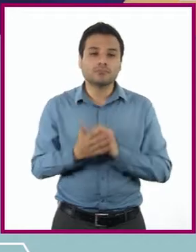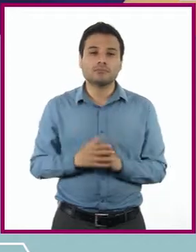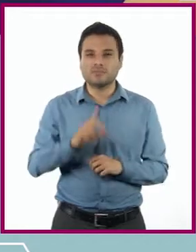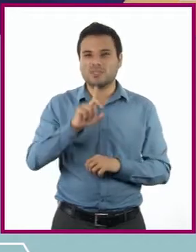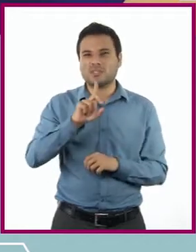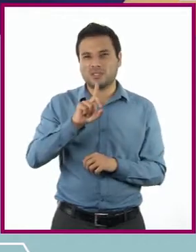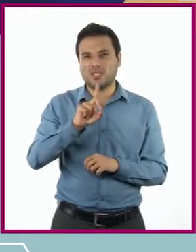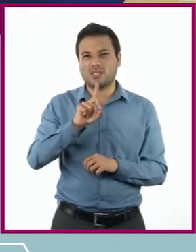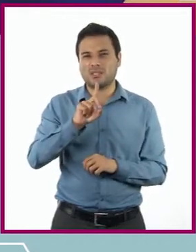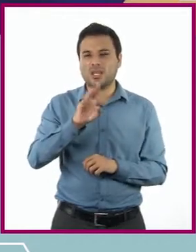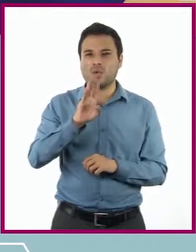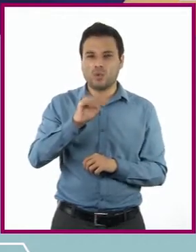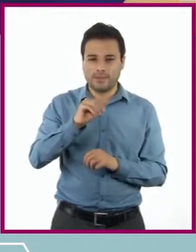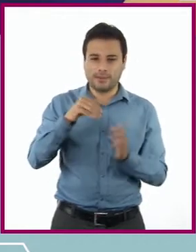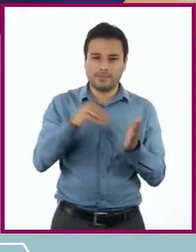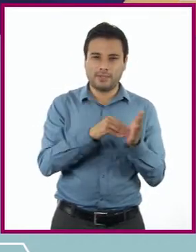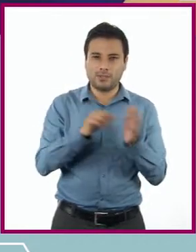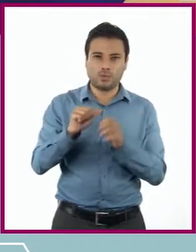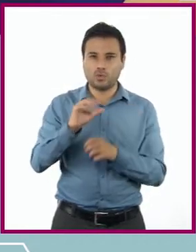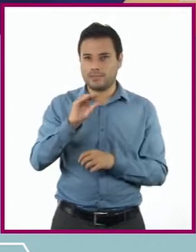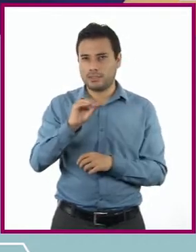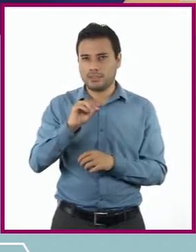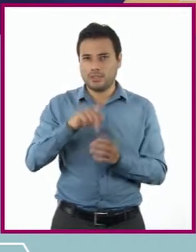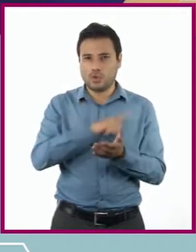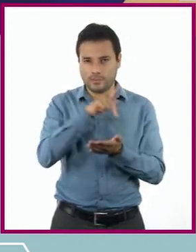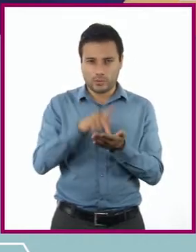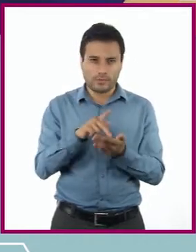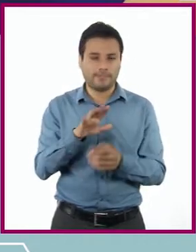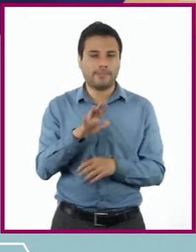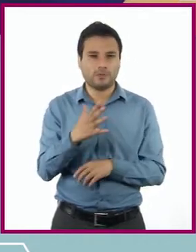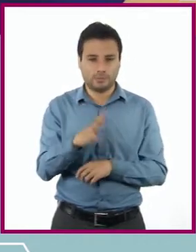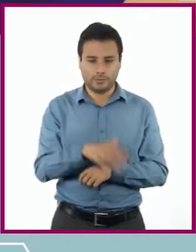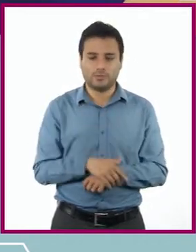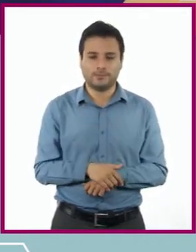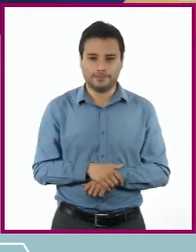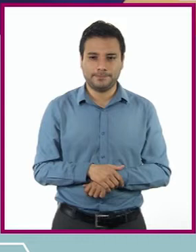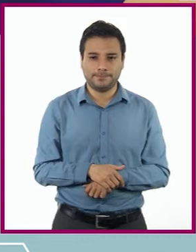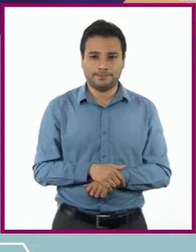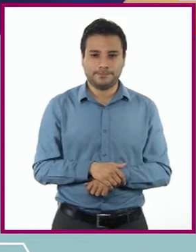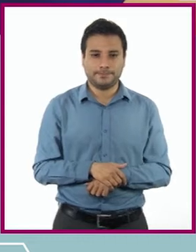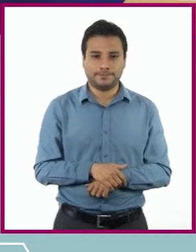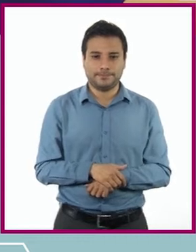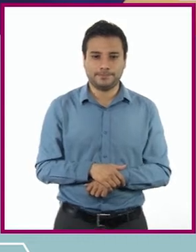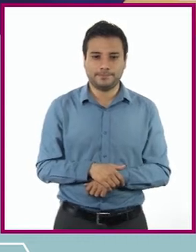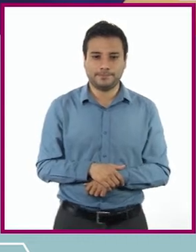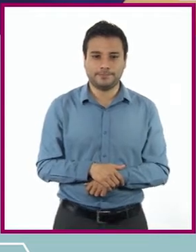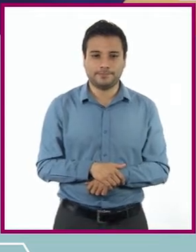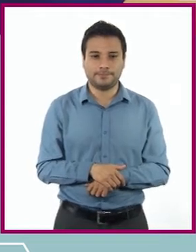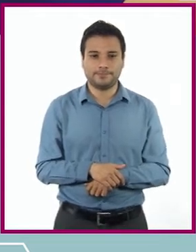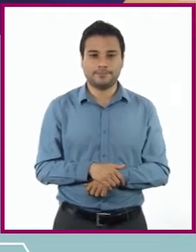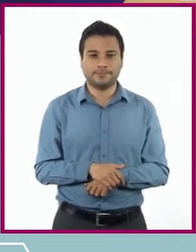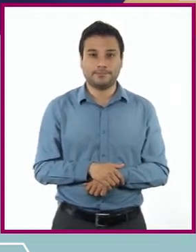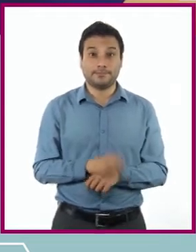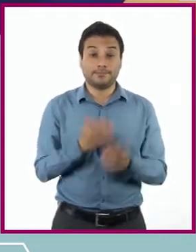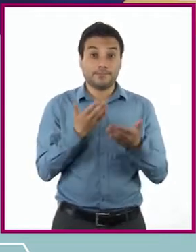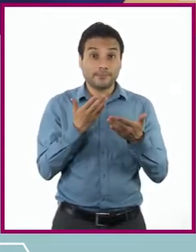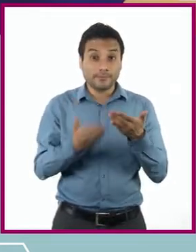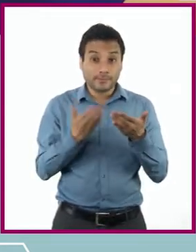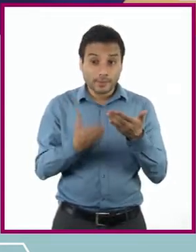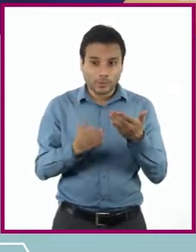unos 39,690 kilómetros aproximadamente, mientras que la medida de la circunferencia de la